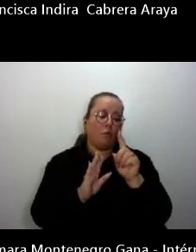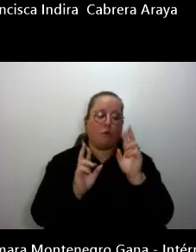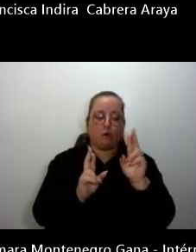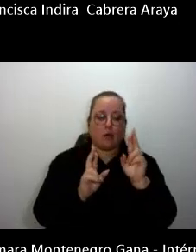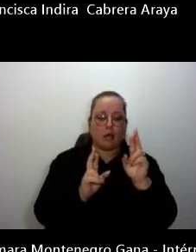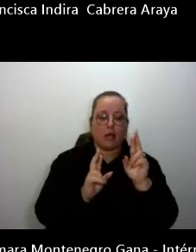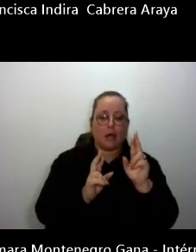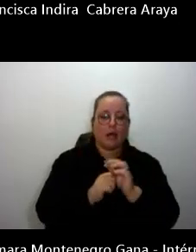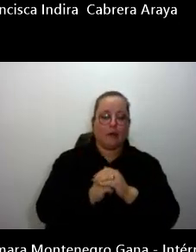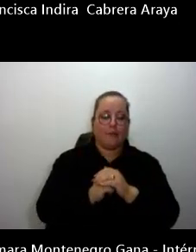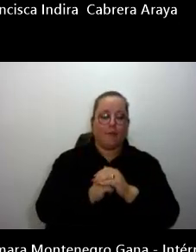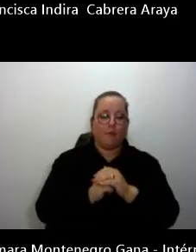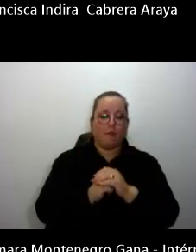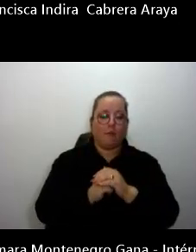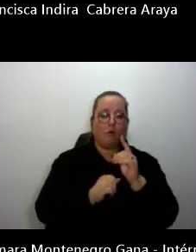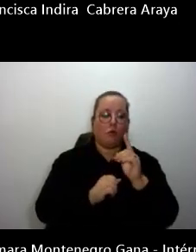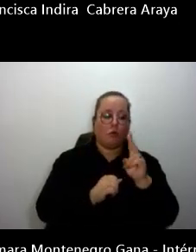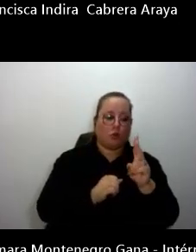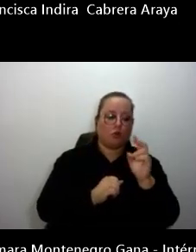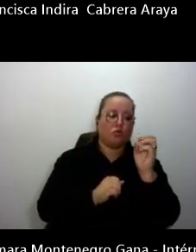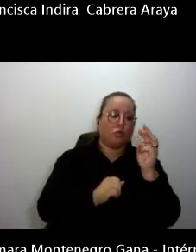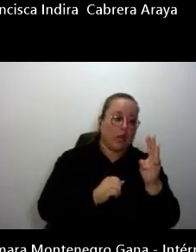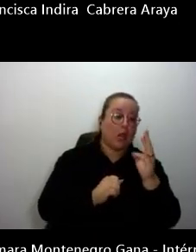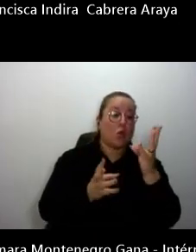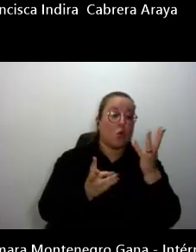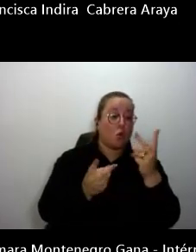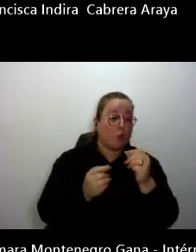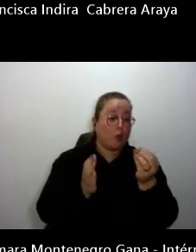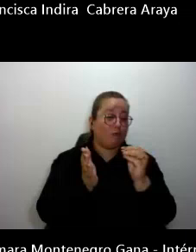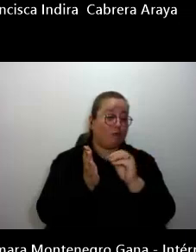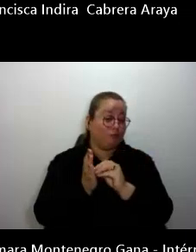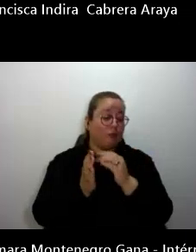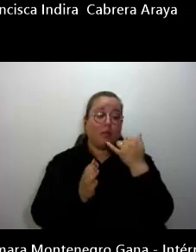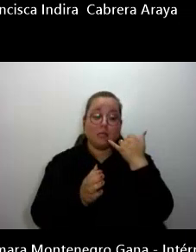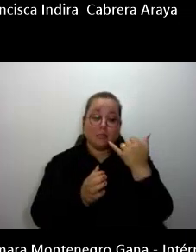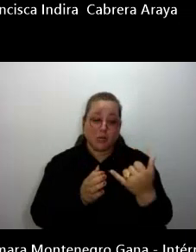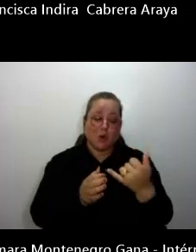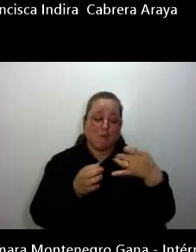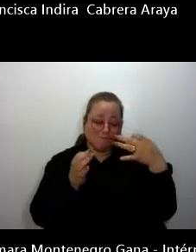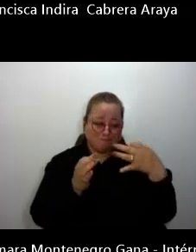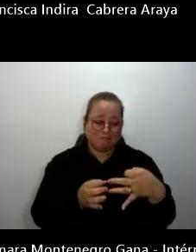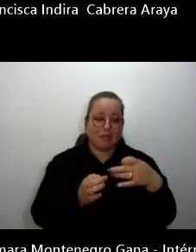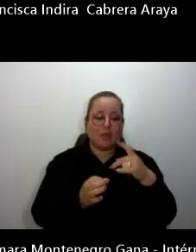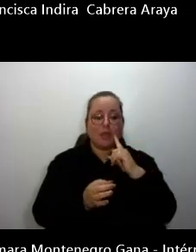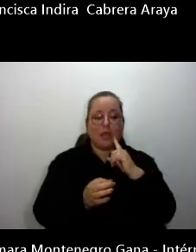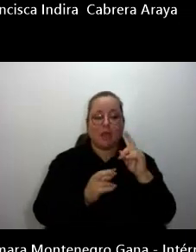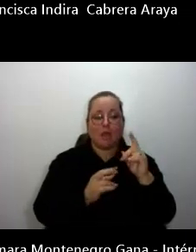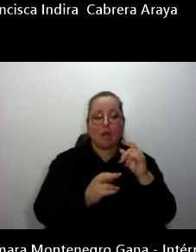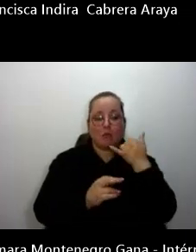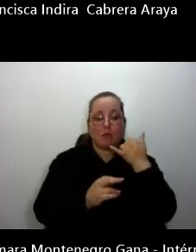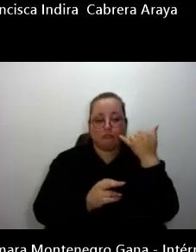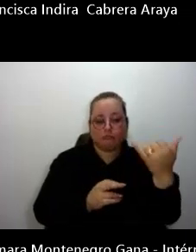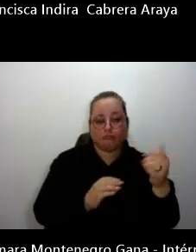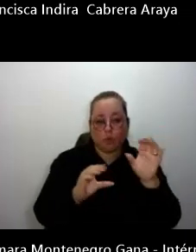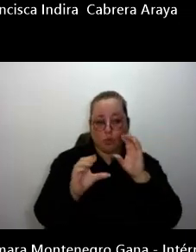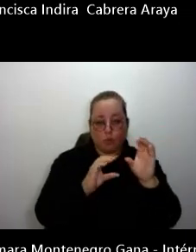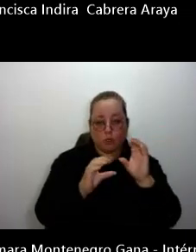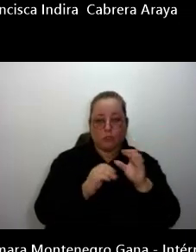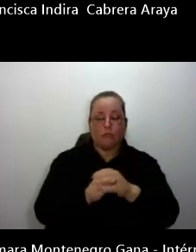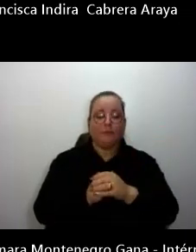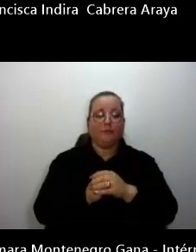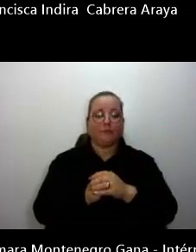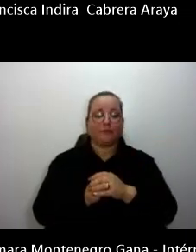en verdad, uno, o sea, dos o tres números de teléfono, ¿verdad? En los cuales efectivamente poder